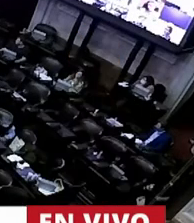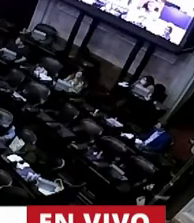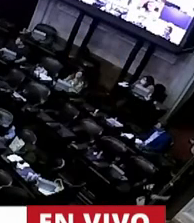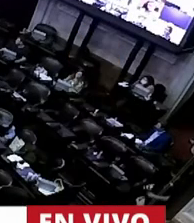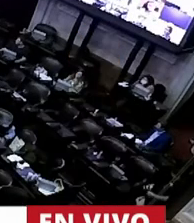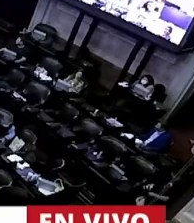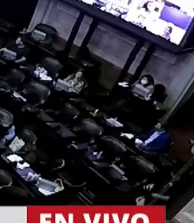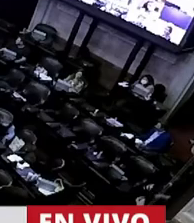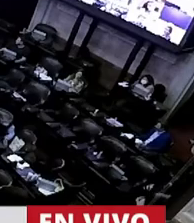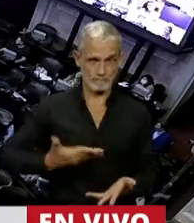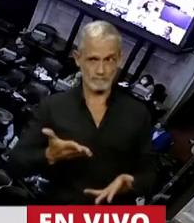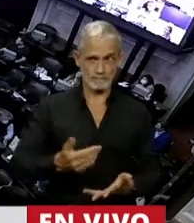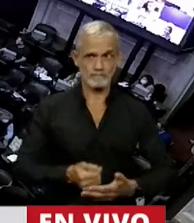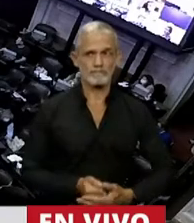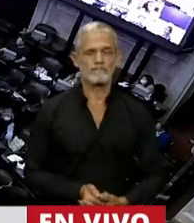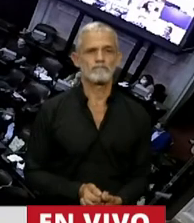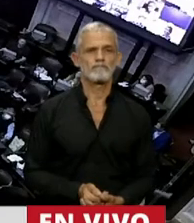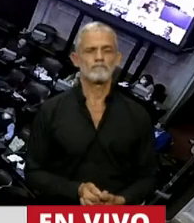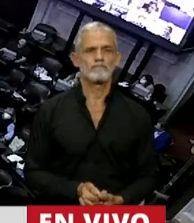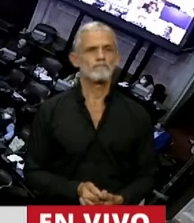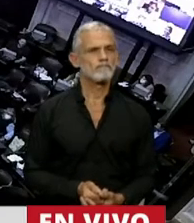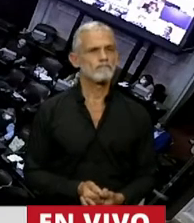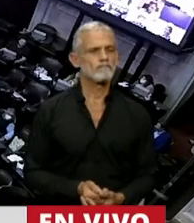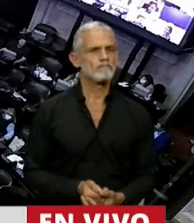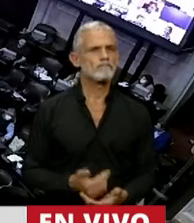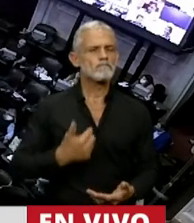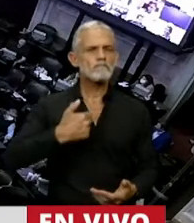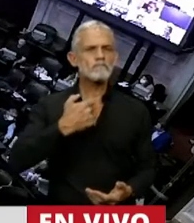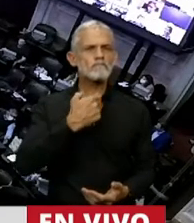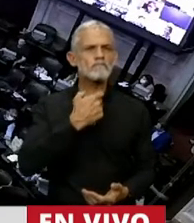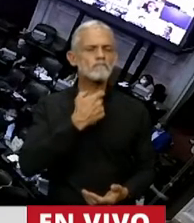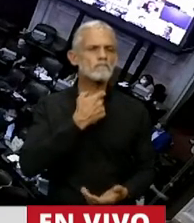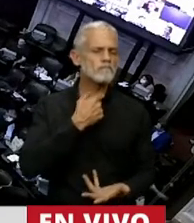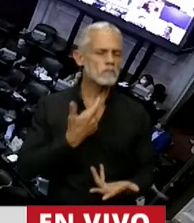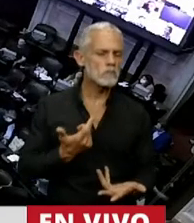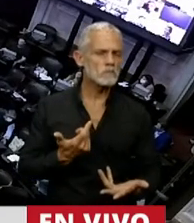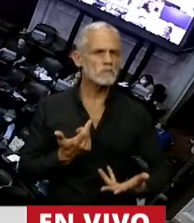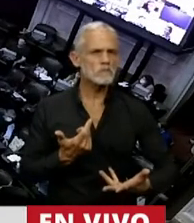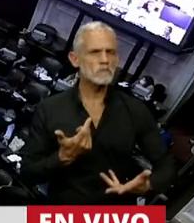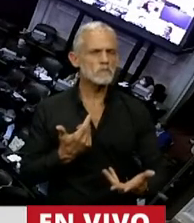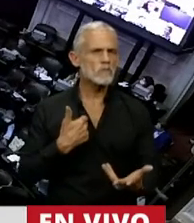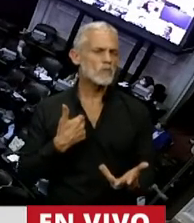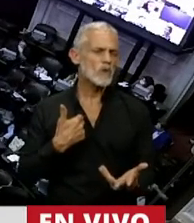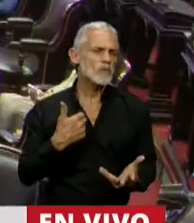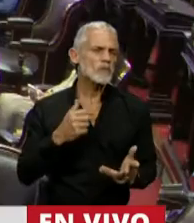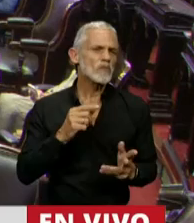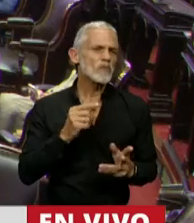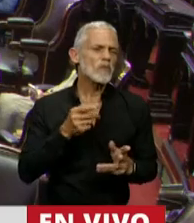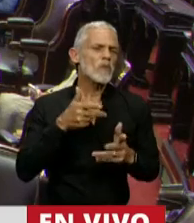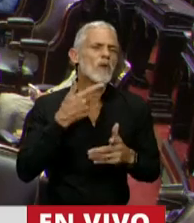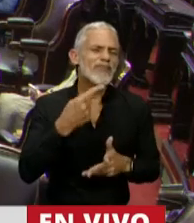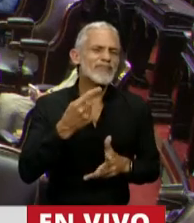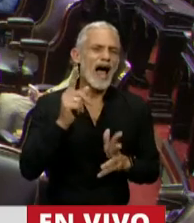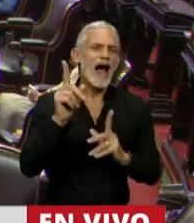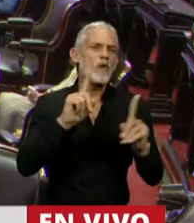al señor presidente quisiera digamos introducir algunas cuestiones que tienen que